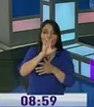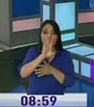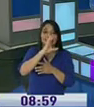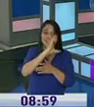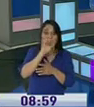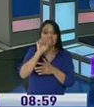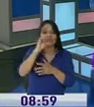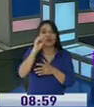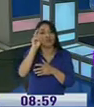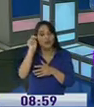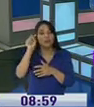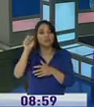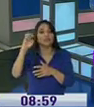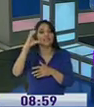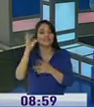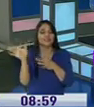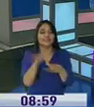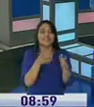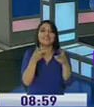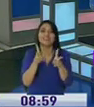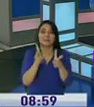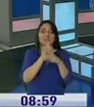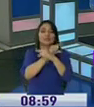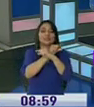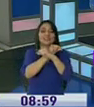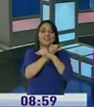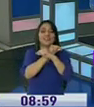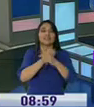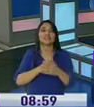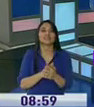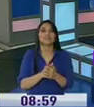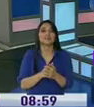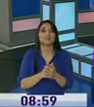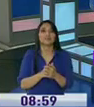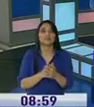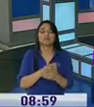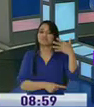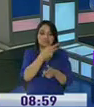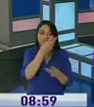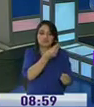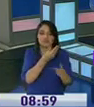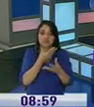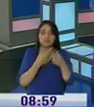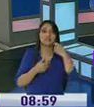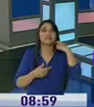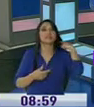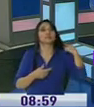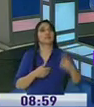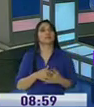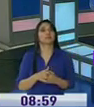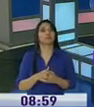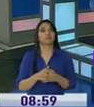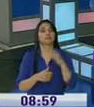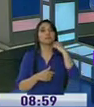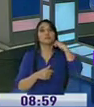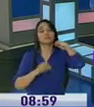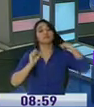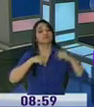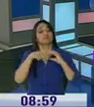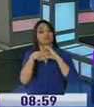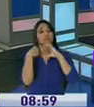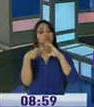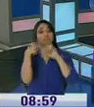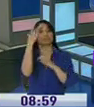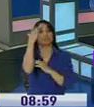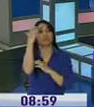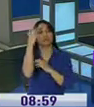www.tvc.com.es, y también tenemos la red social en Twitter a disposición de todos ustedes. He escrito mucho y nos han dicho, ¿por qué no las